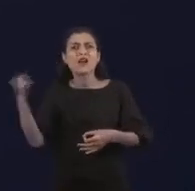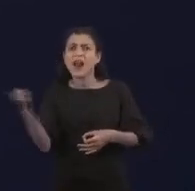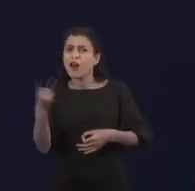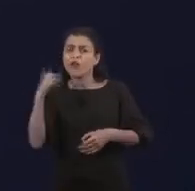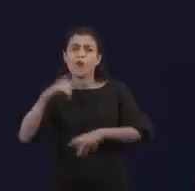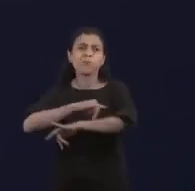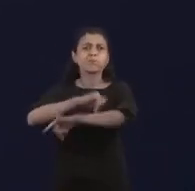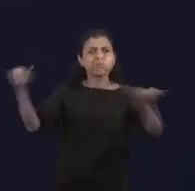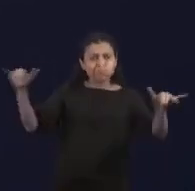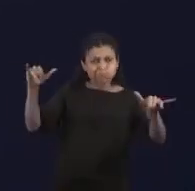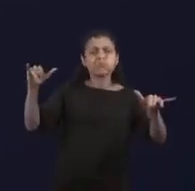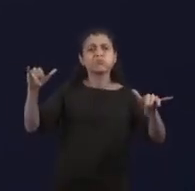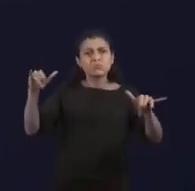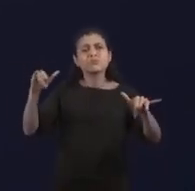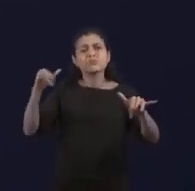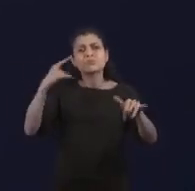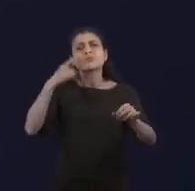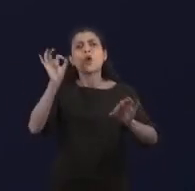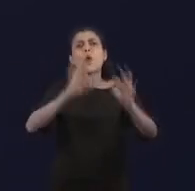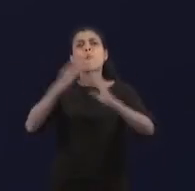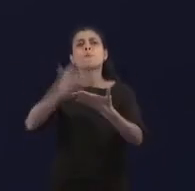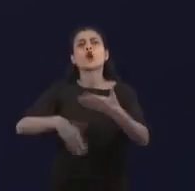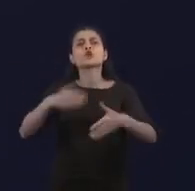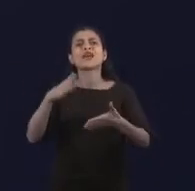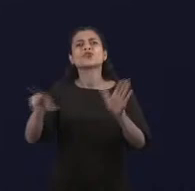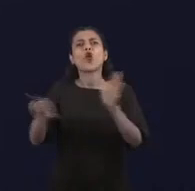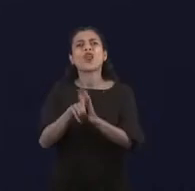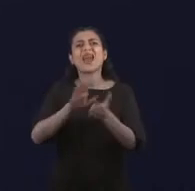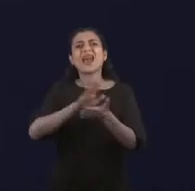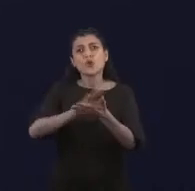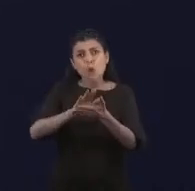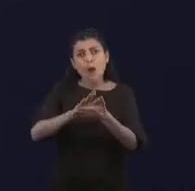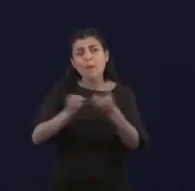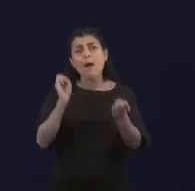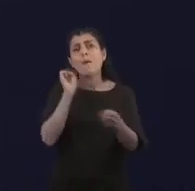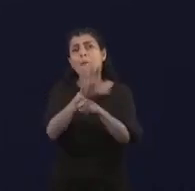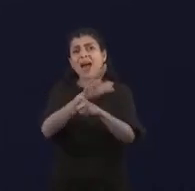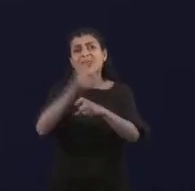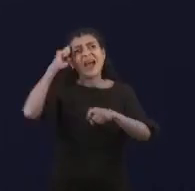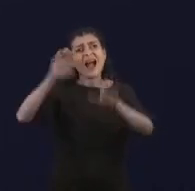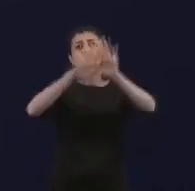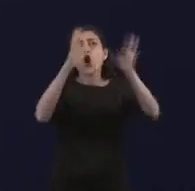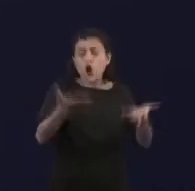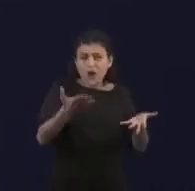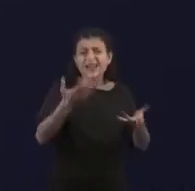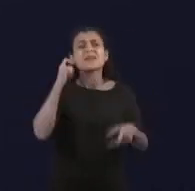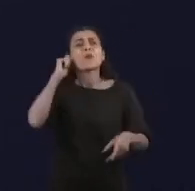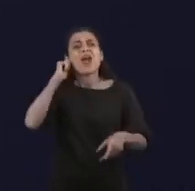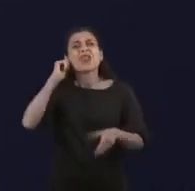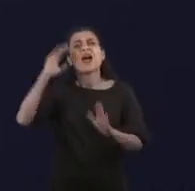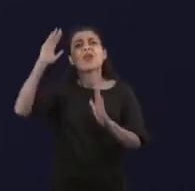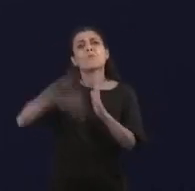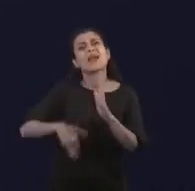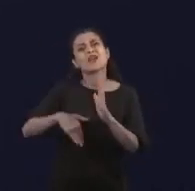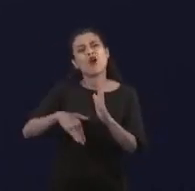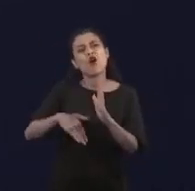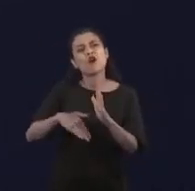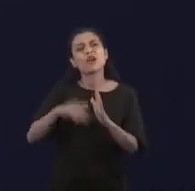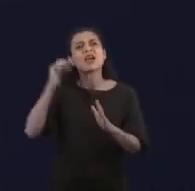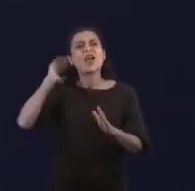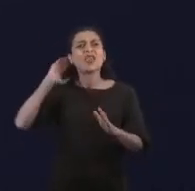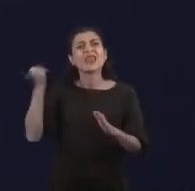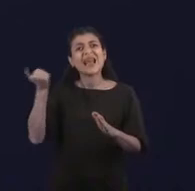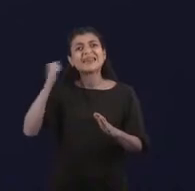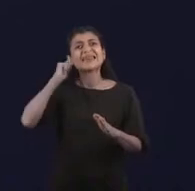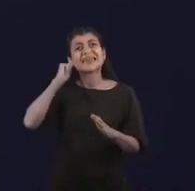el envío de un proyecto de ley al Congreso para bajar la edad de imputabilidad desde los